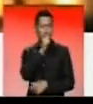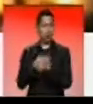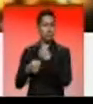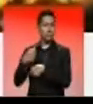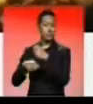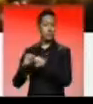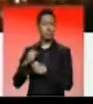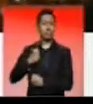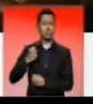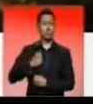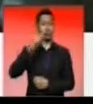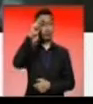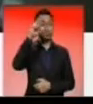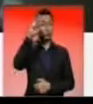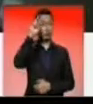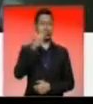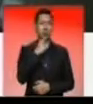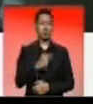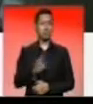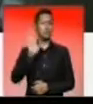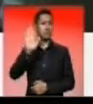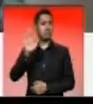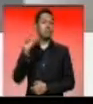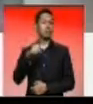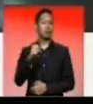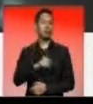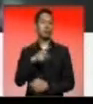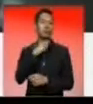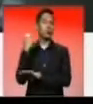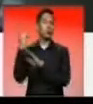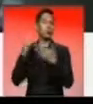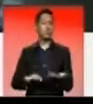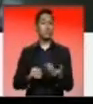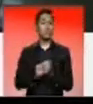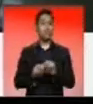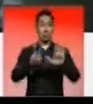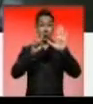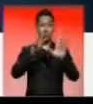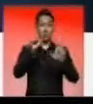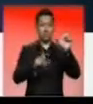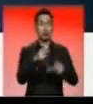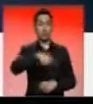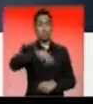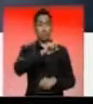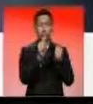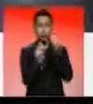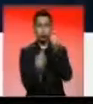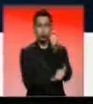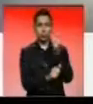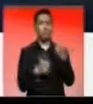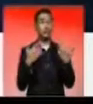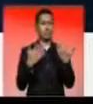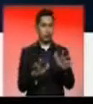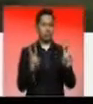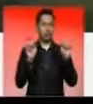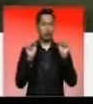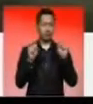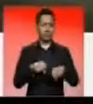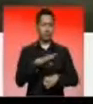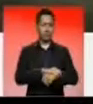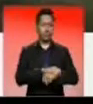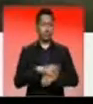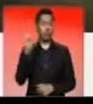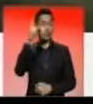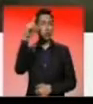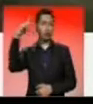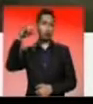Marina Mexicana confirmó la muerte del H2 y también de otros 7 supuestos cómplices. Las fuerzas de seguridad utilizaron un helicóptero